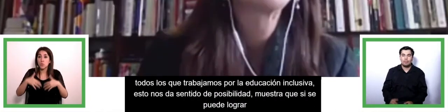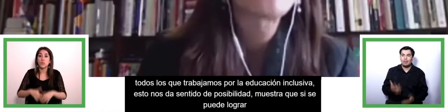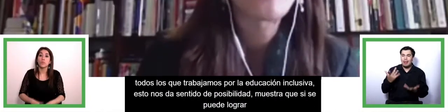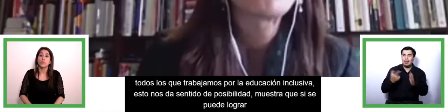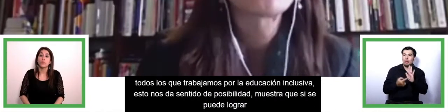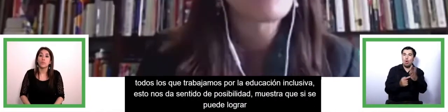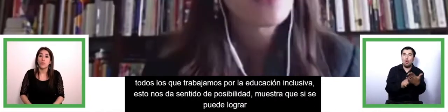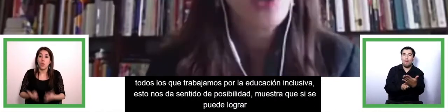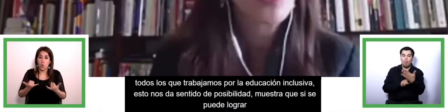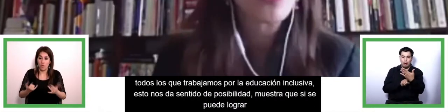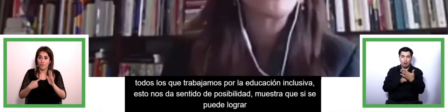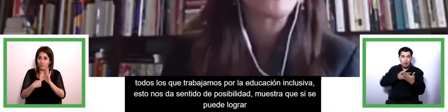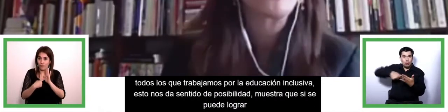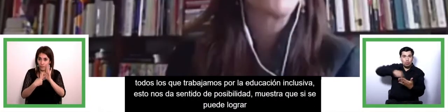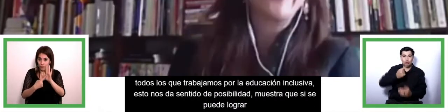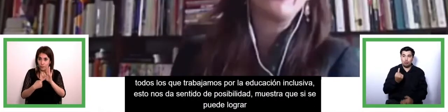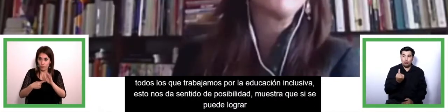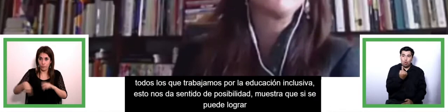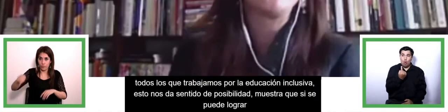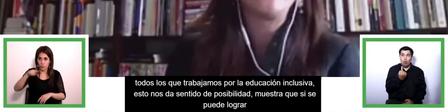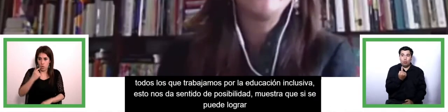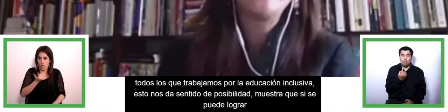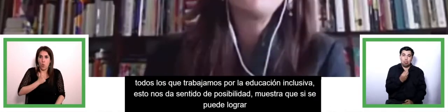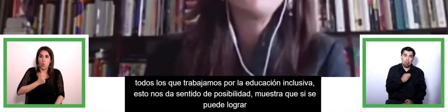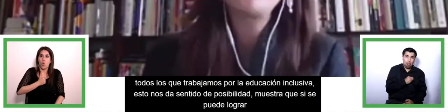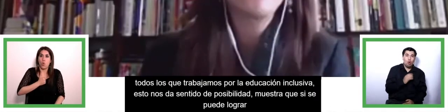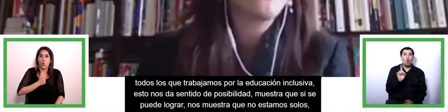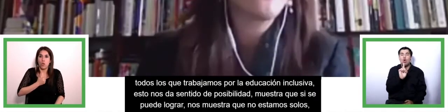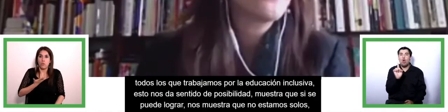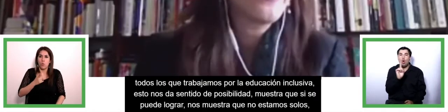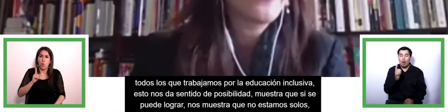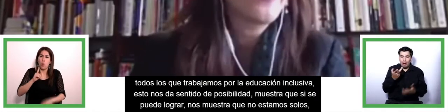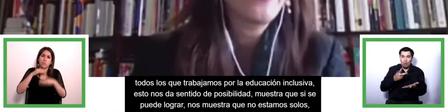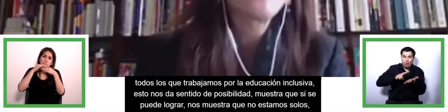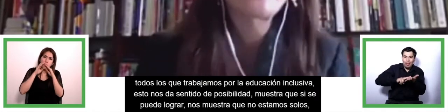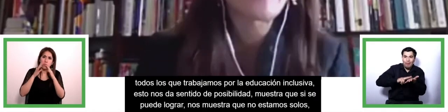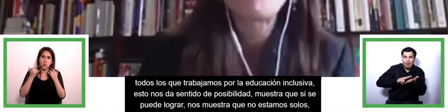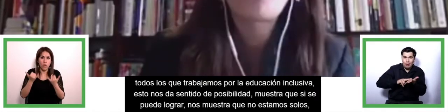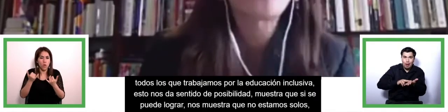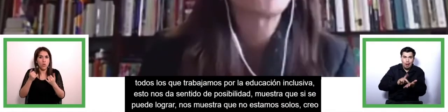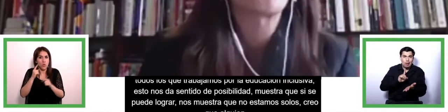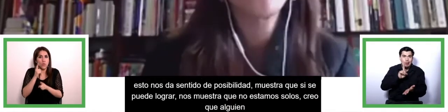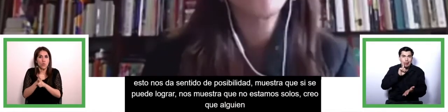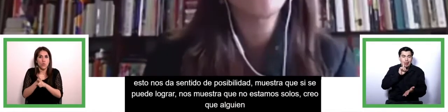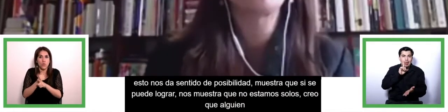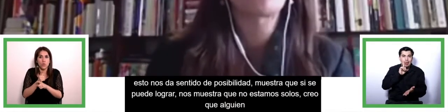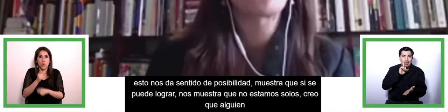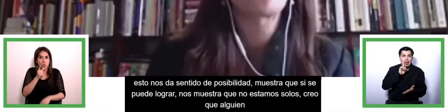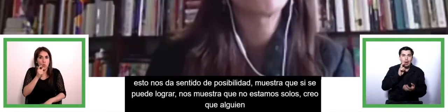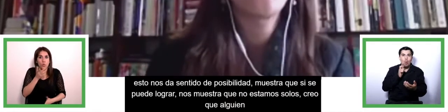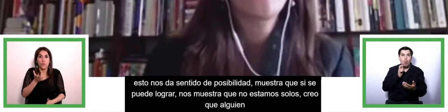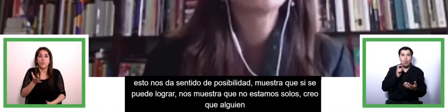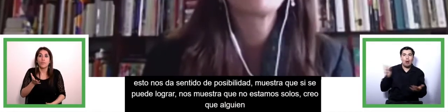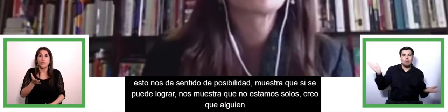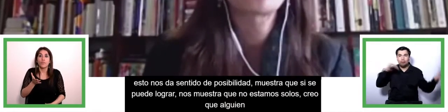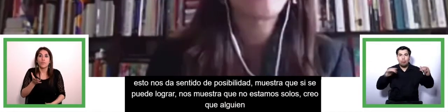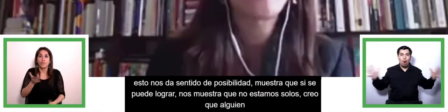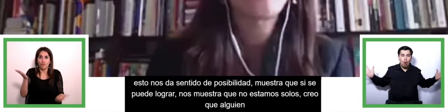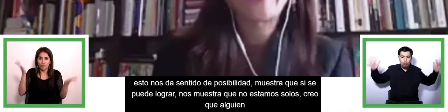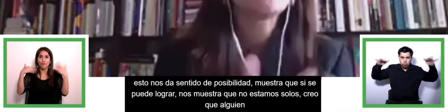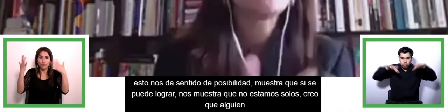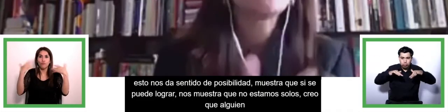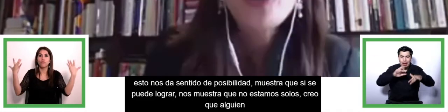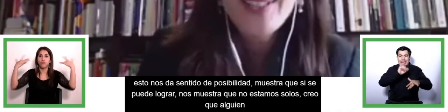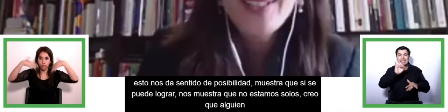nos muestra que no estamos solos. Creo que algo que tiene de verdad esta convocatoria de Zero Project es mostrar